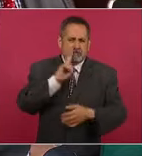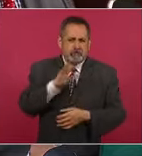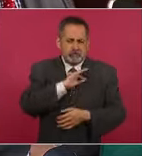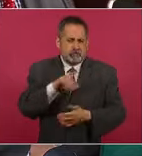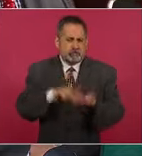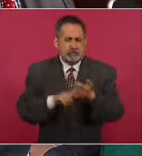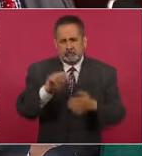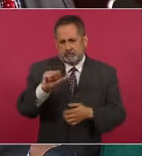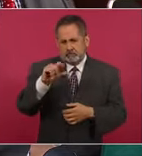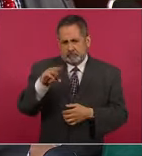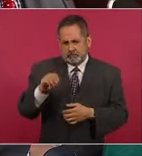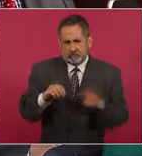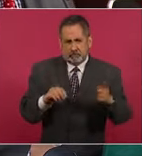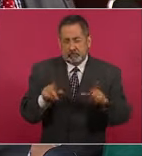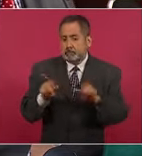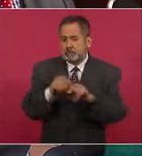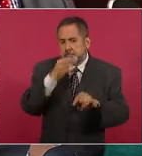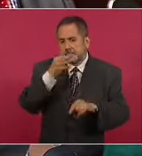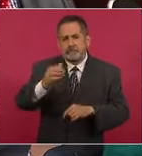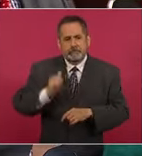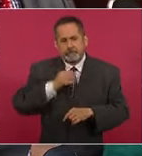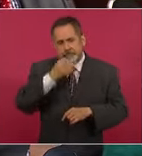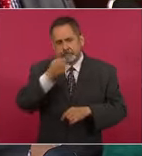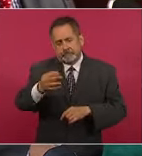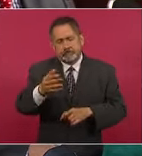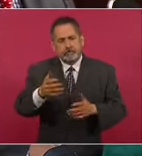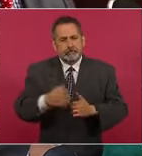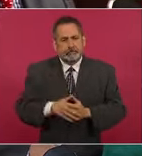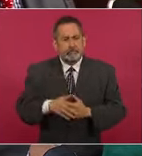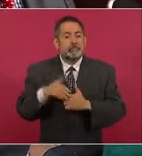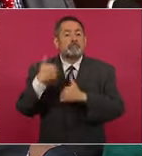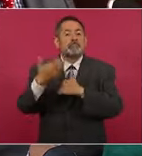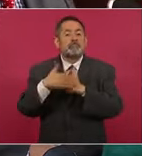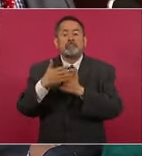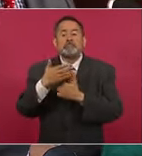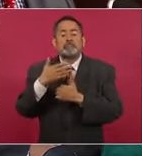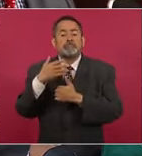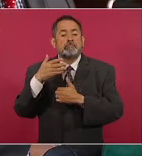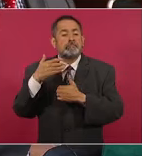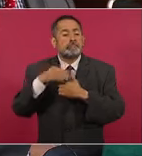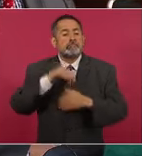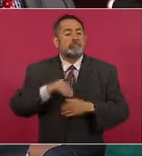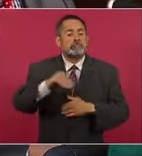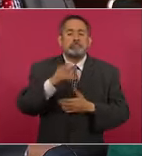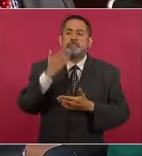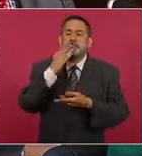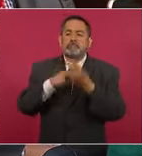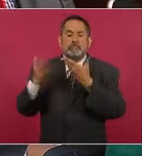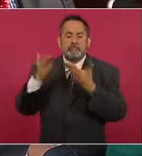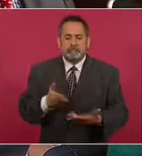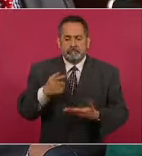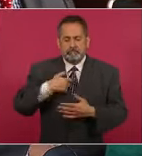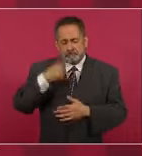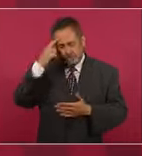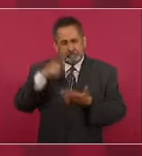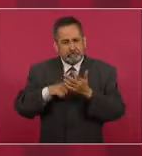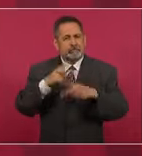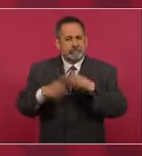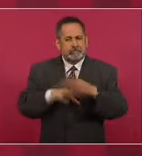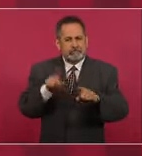Álamos. Y por cierto, aprovecho para decirle que va a ser usted muy bienvenido en su próxima gira a Sonora, en donde tengo entendido está